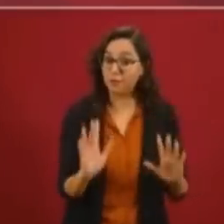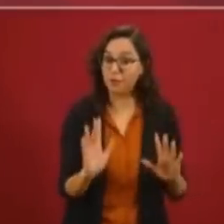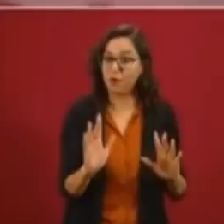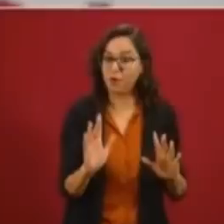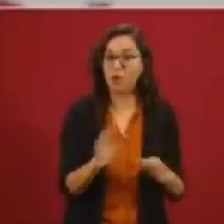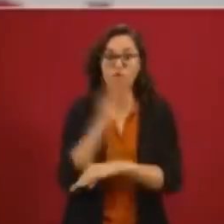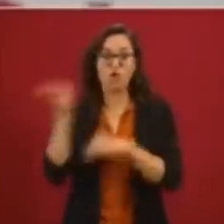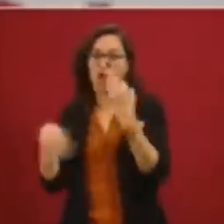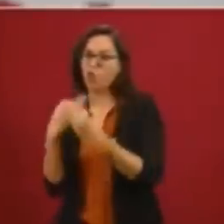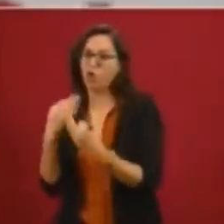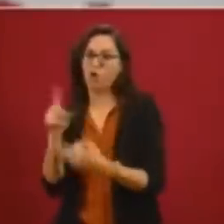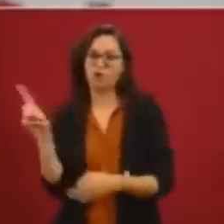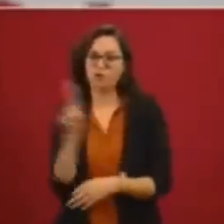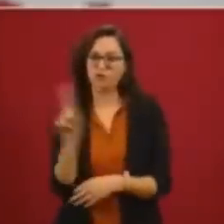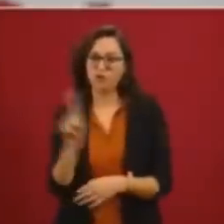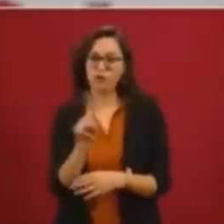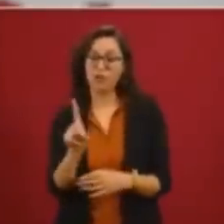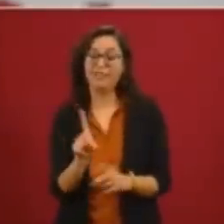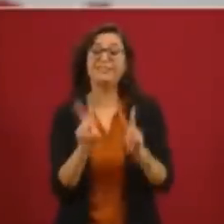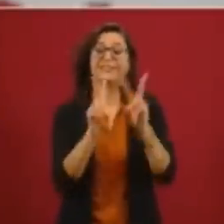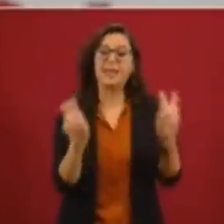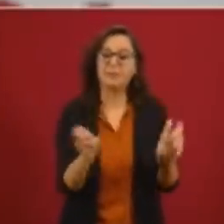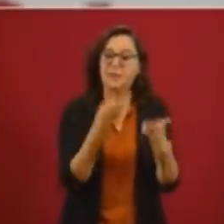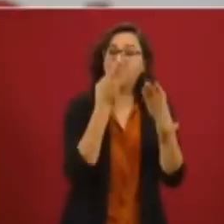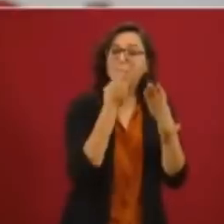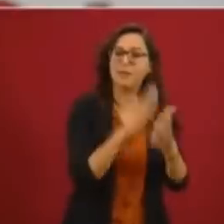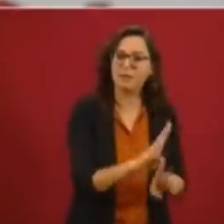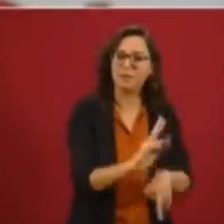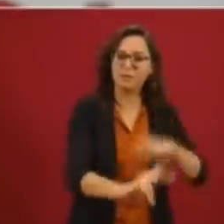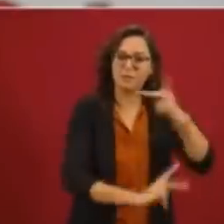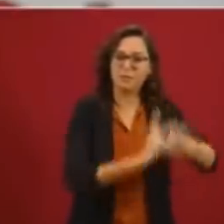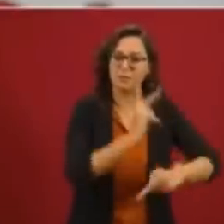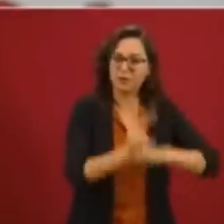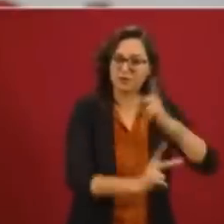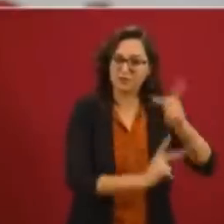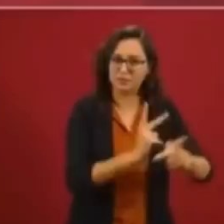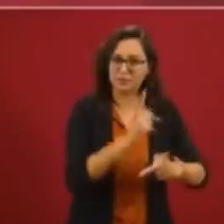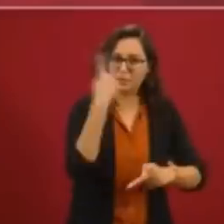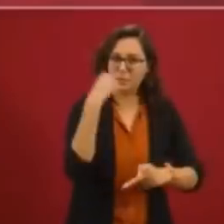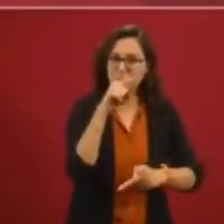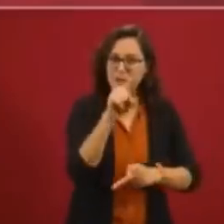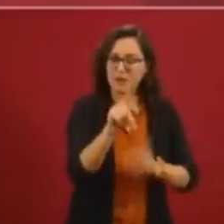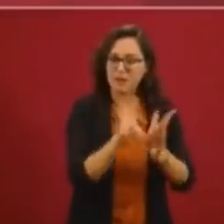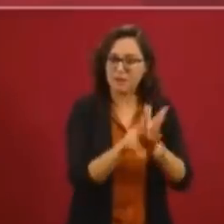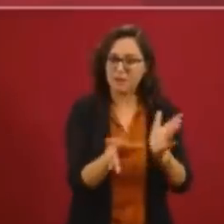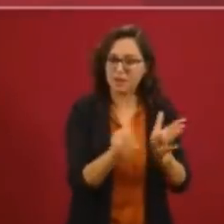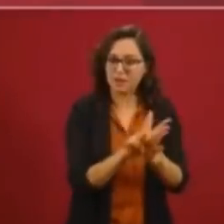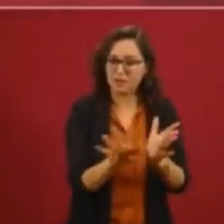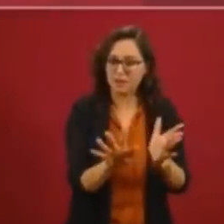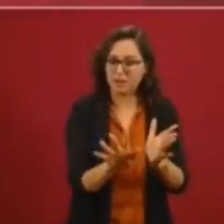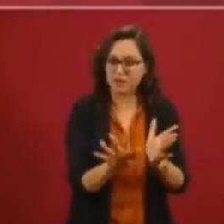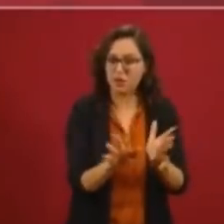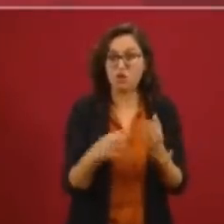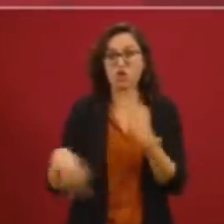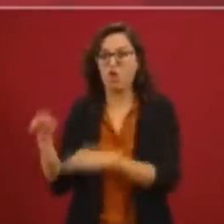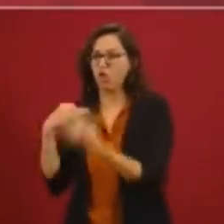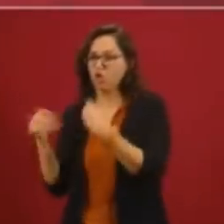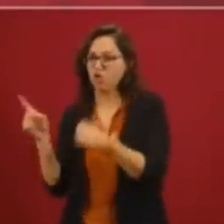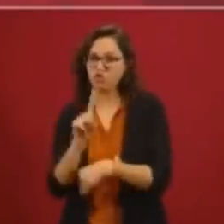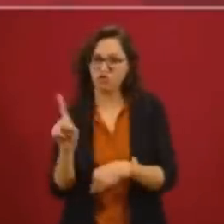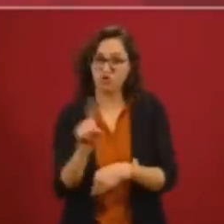no quiero generalizar, no debo generalizar, es